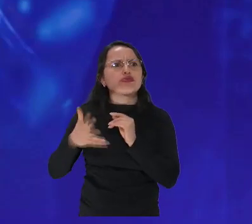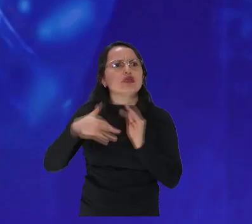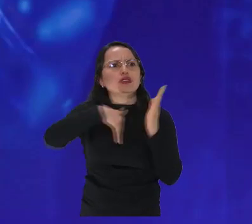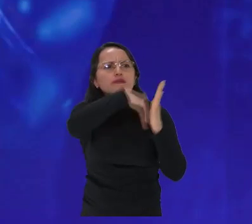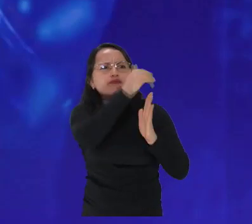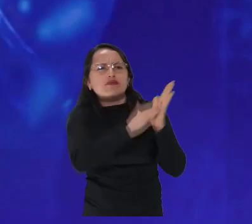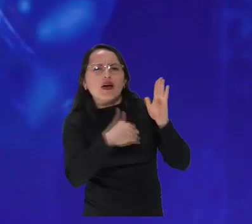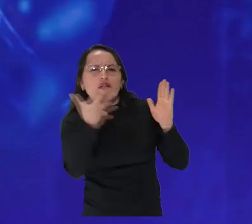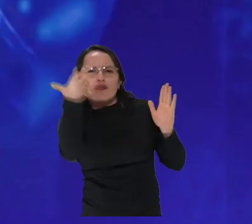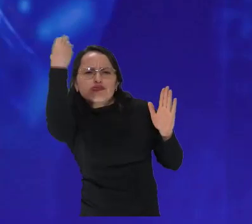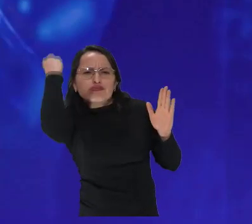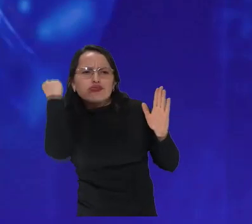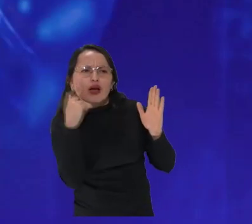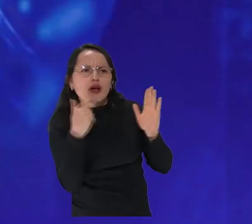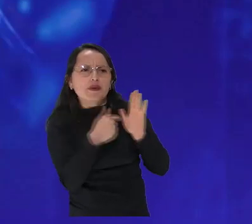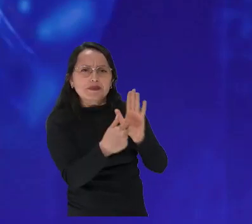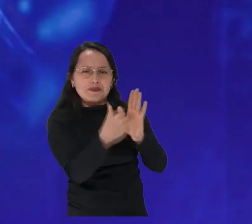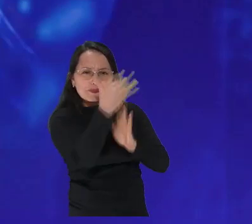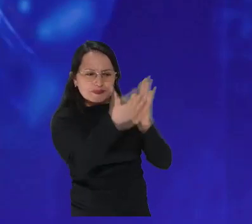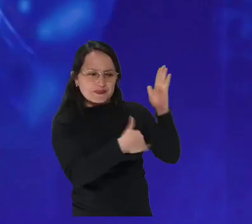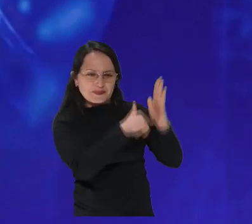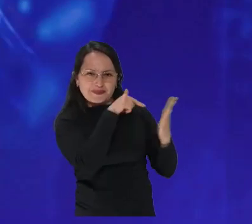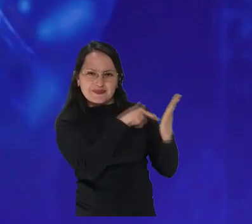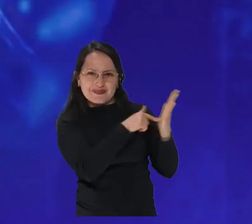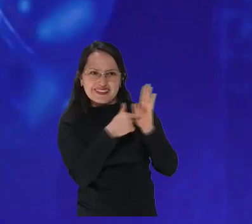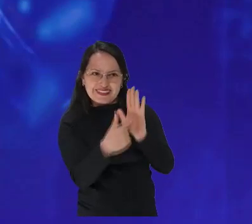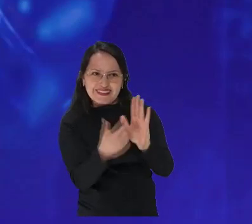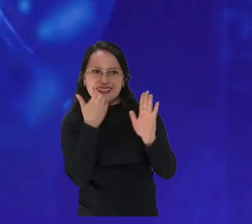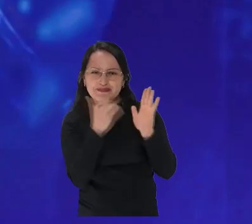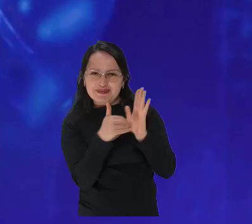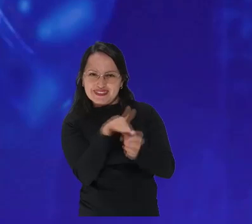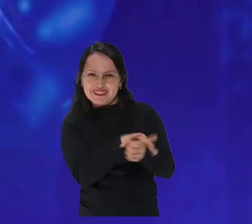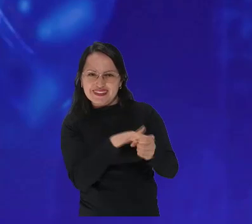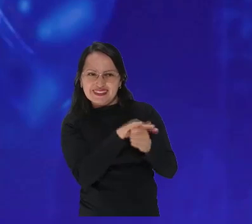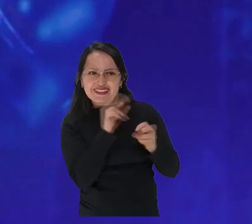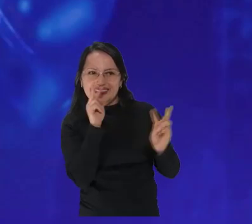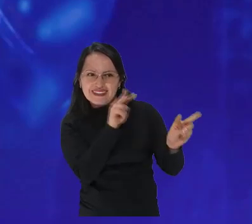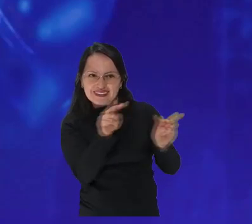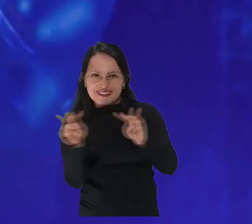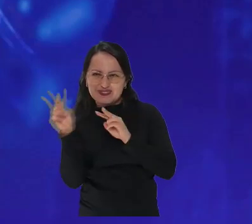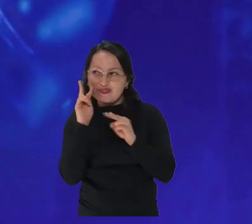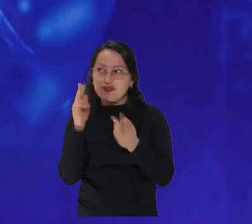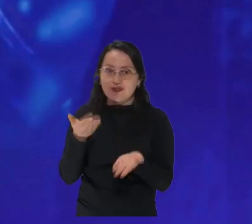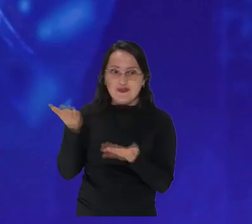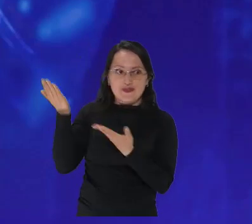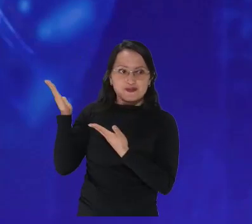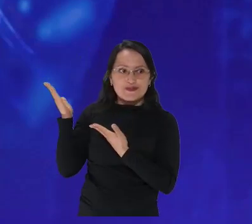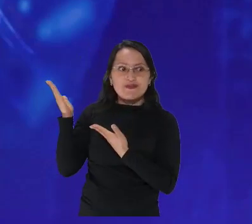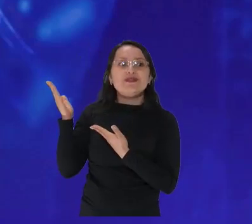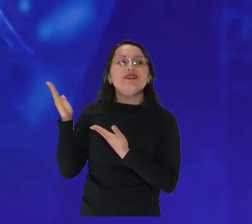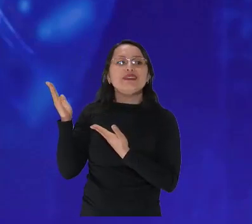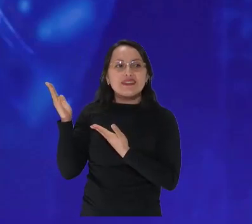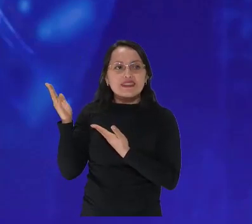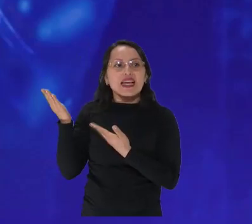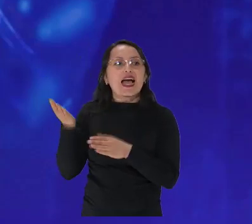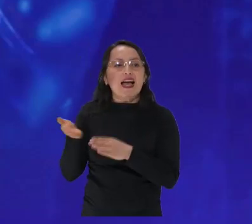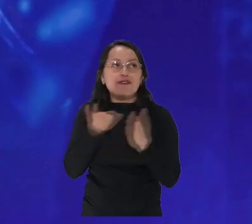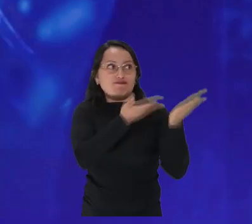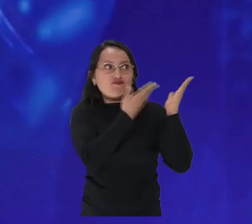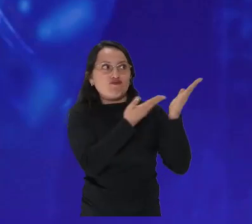bonitas, antiquísimas, que nos llevan a ver, por ejemplo, en este caso, están viendo una circuncisión.